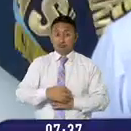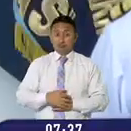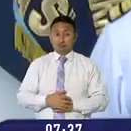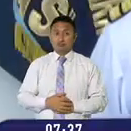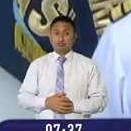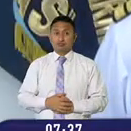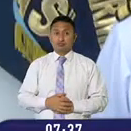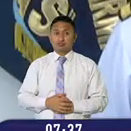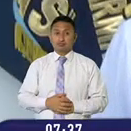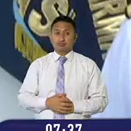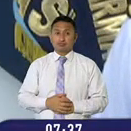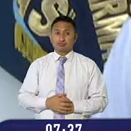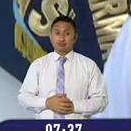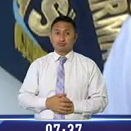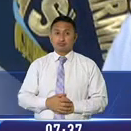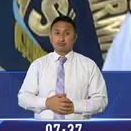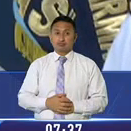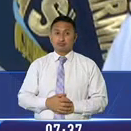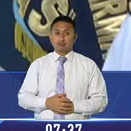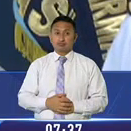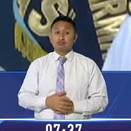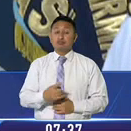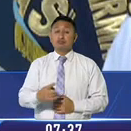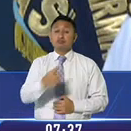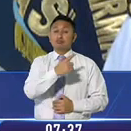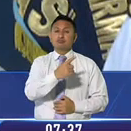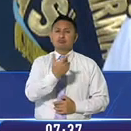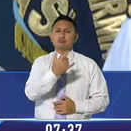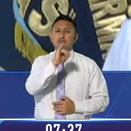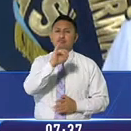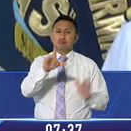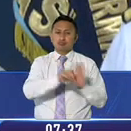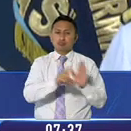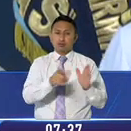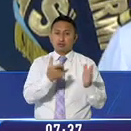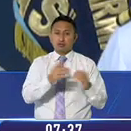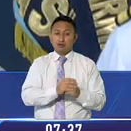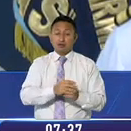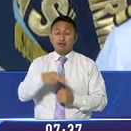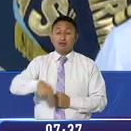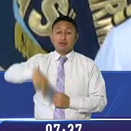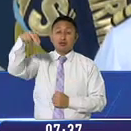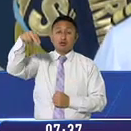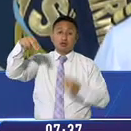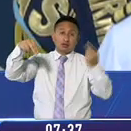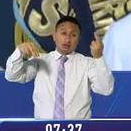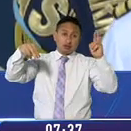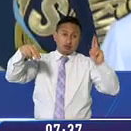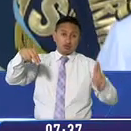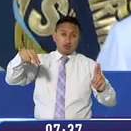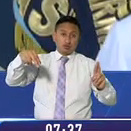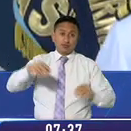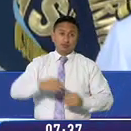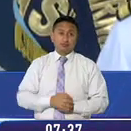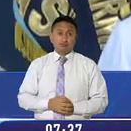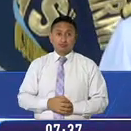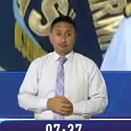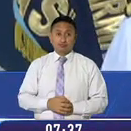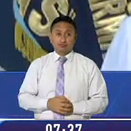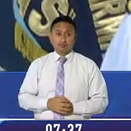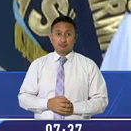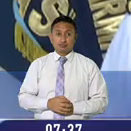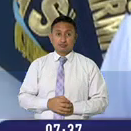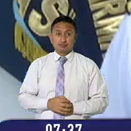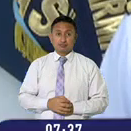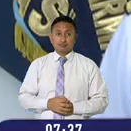ilegal de estas armas se la podría realizar por frontera, tanto la frontera terrestre, la frontera marítima o tal